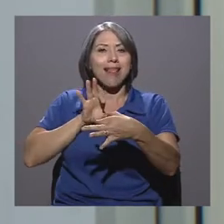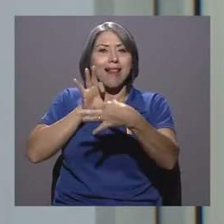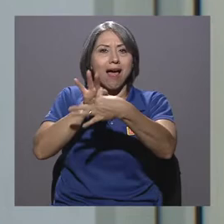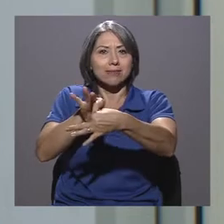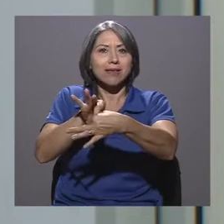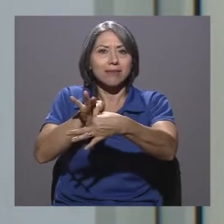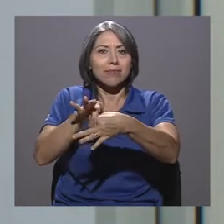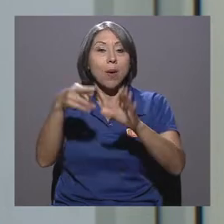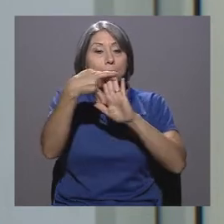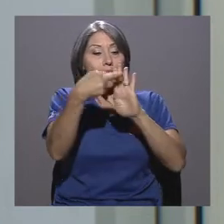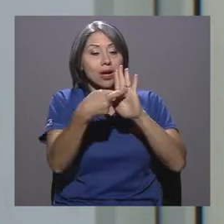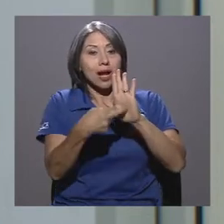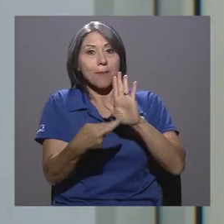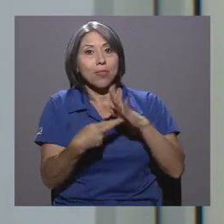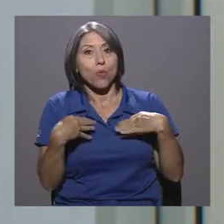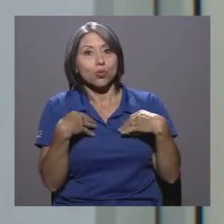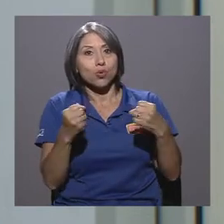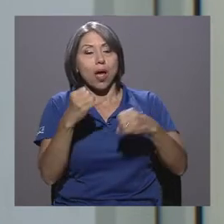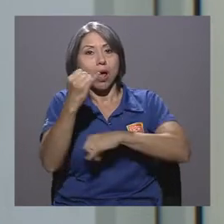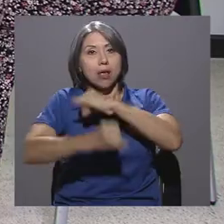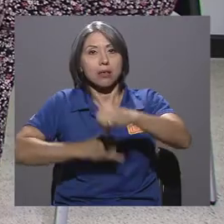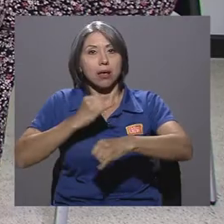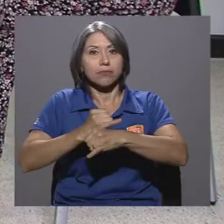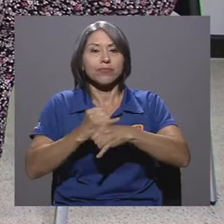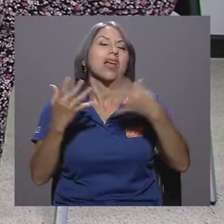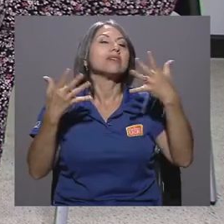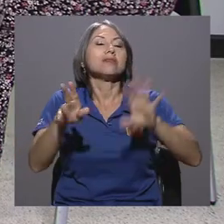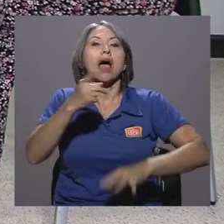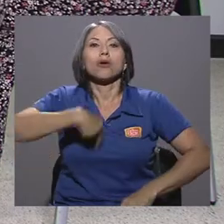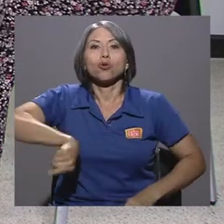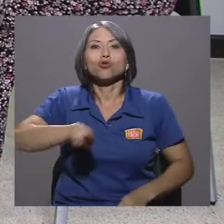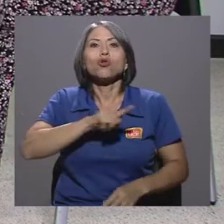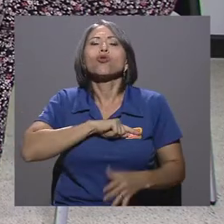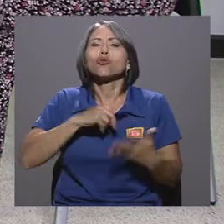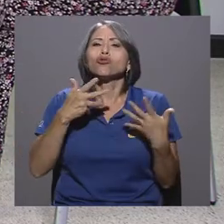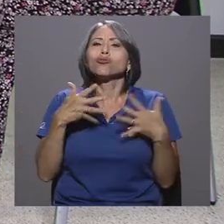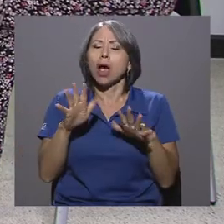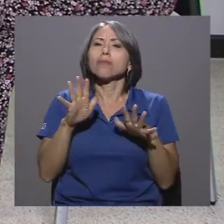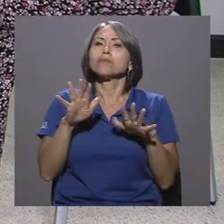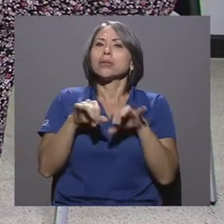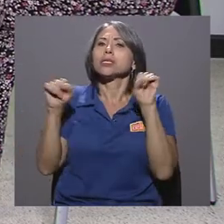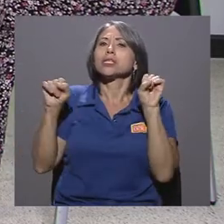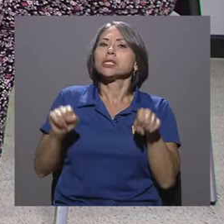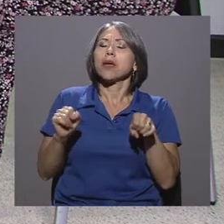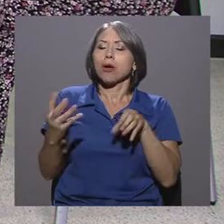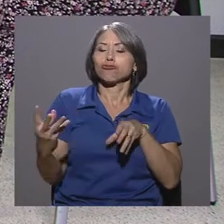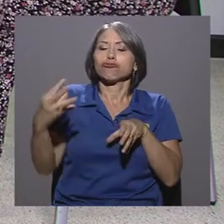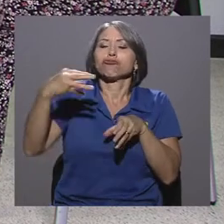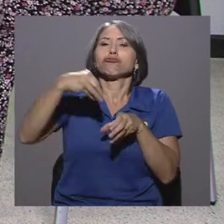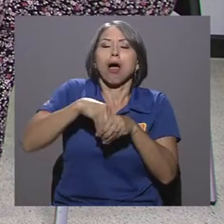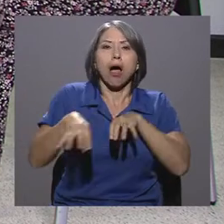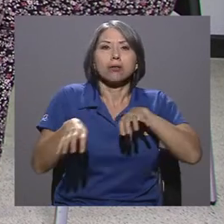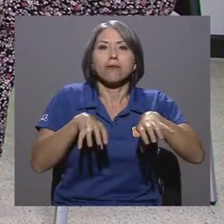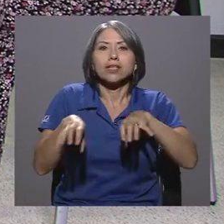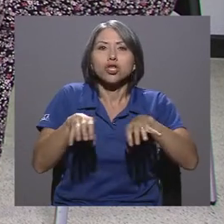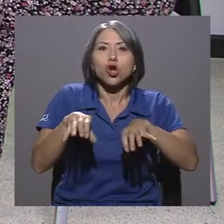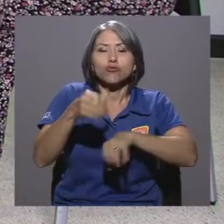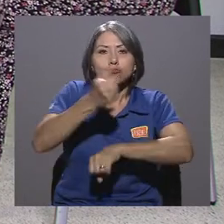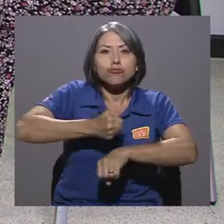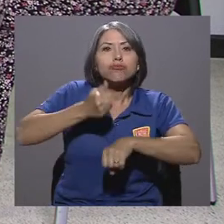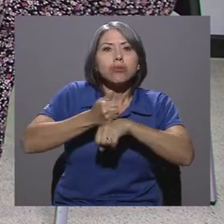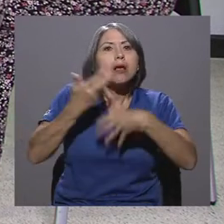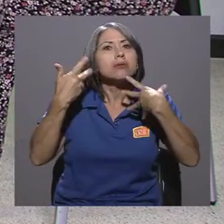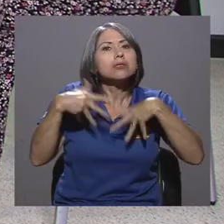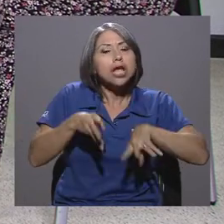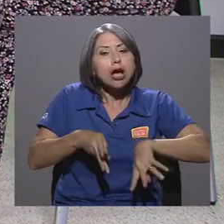es por el Reglamento Sanitario Internacional. Y ya nosotros tenemos definido dentro de nuestro sistema esa activación, donde nosotros